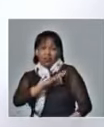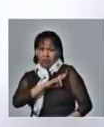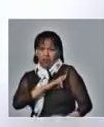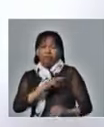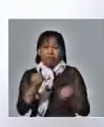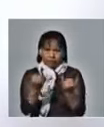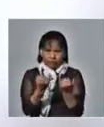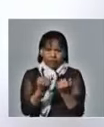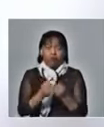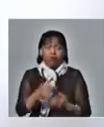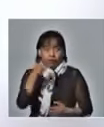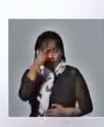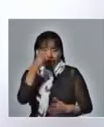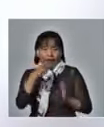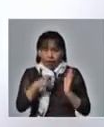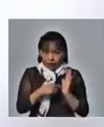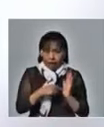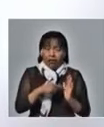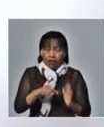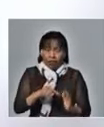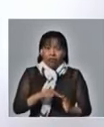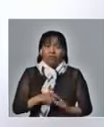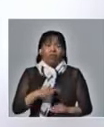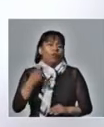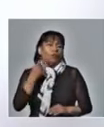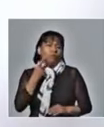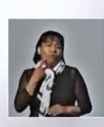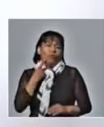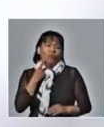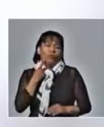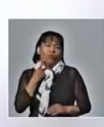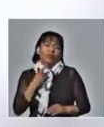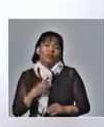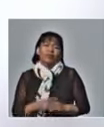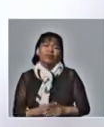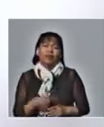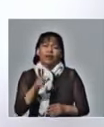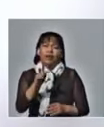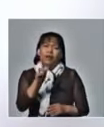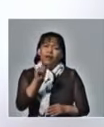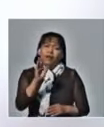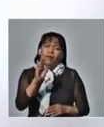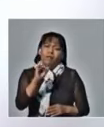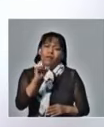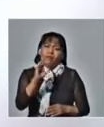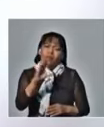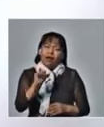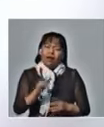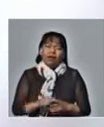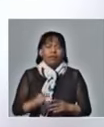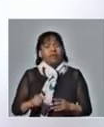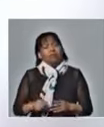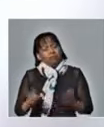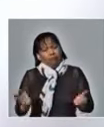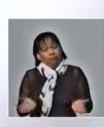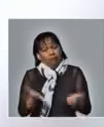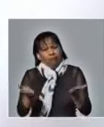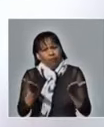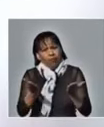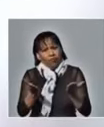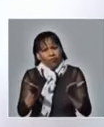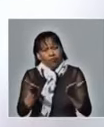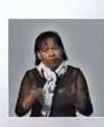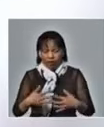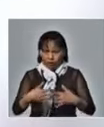Creemos en eso. Vamos a tener una política fiscal de estímulo a emprendedores, de estímulo a